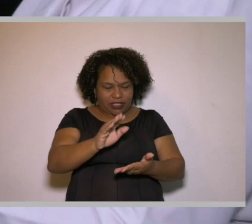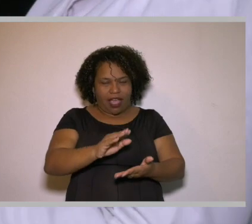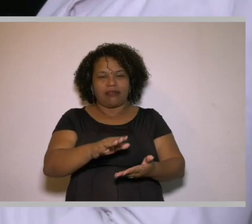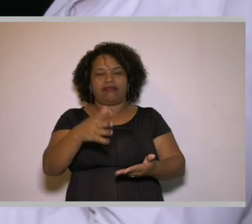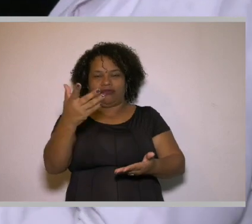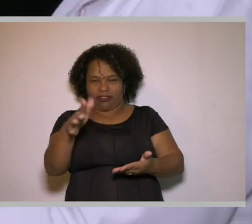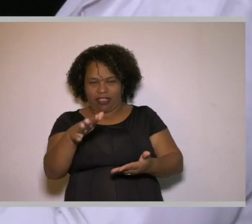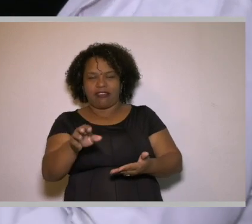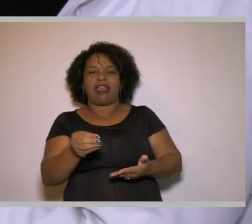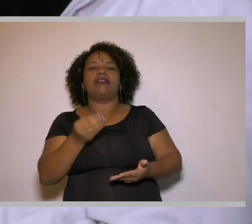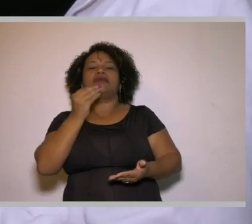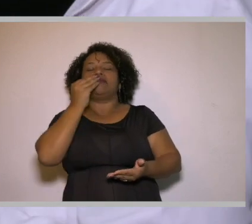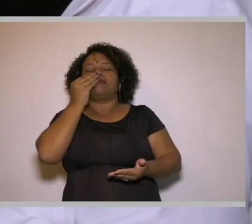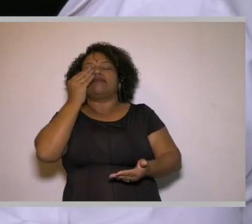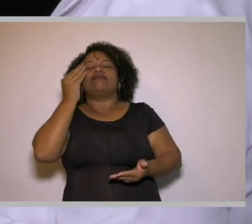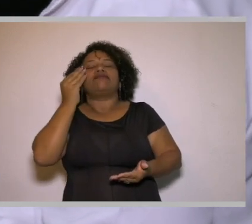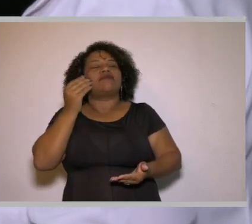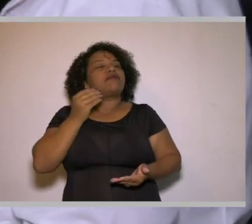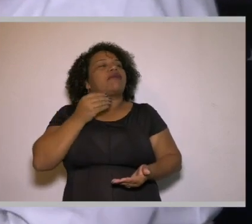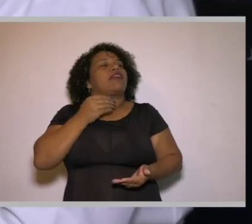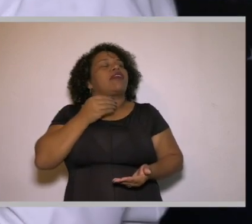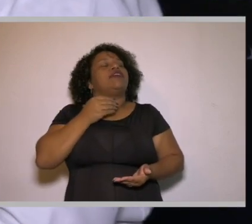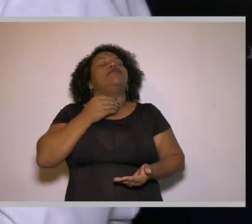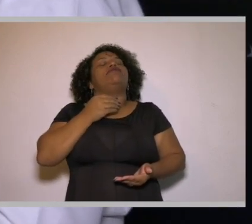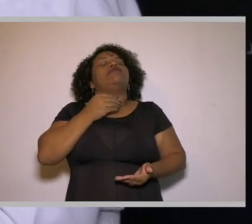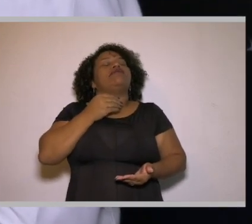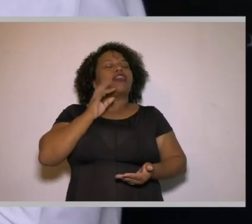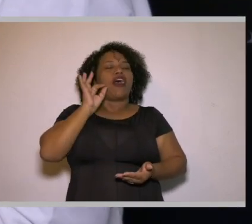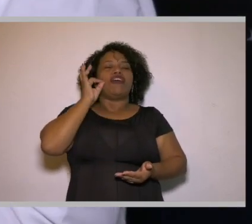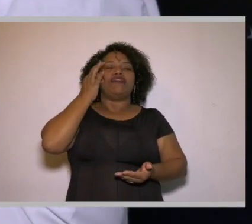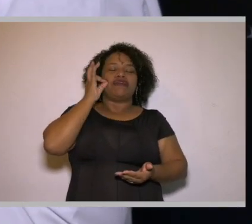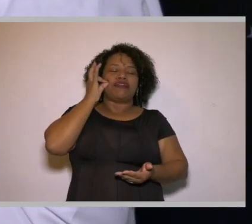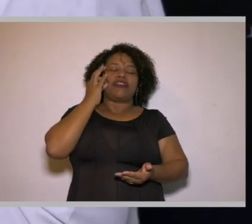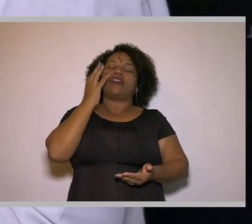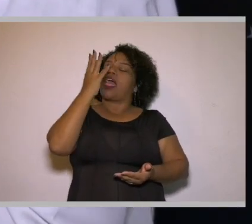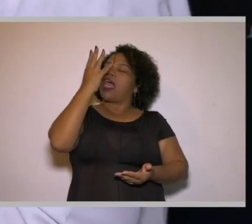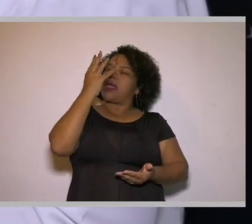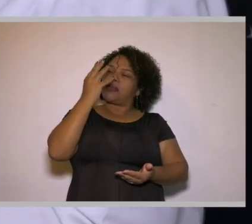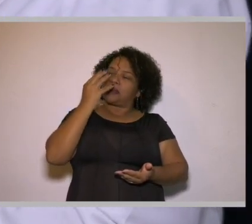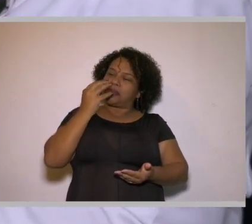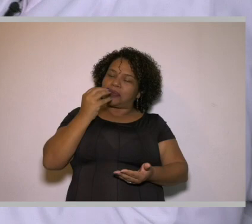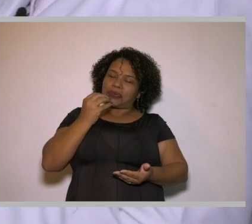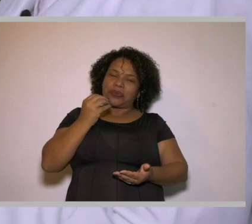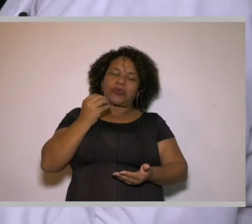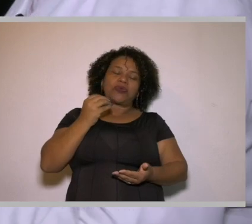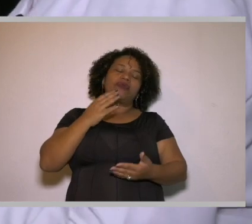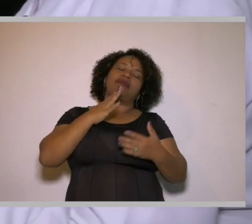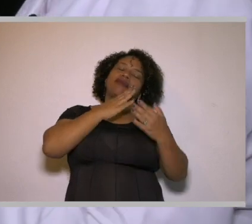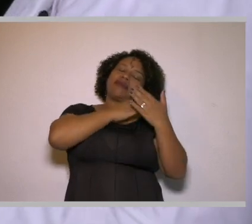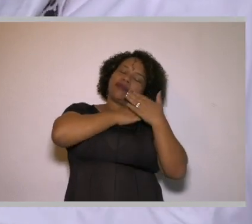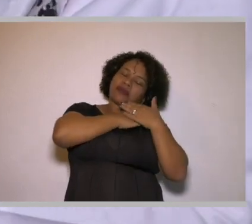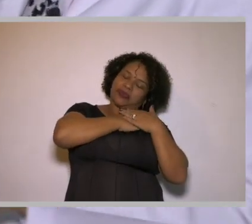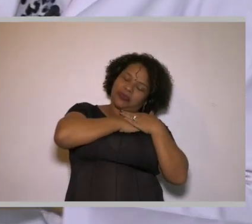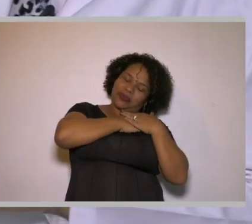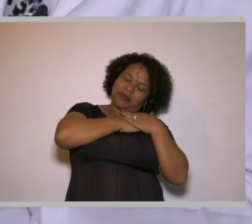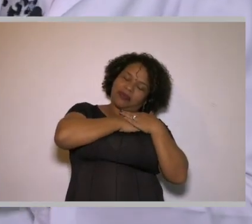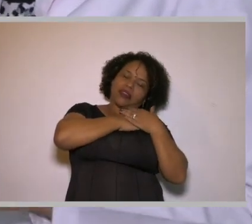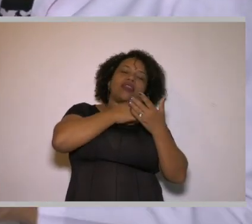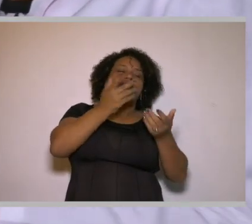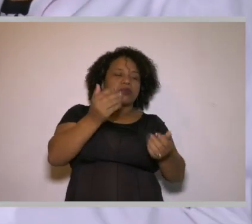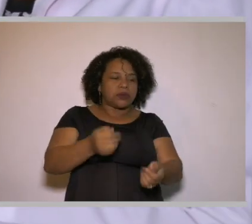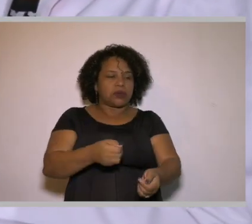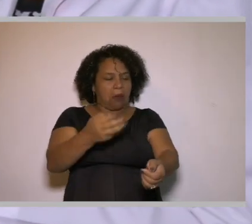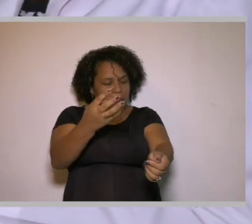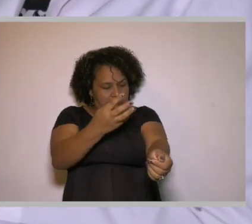podemos canalizar el niño para ponerle su solución. Luego que el niño ya está dormidito y que lo hemos canalizado, podemos darles